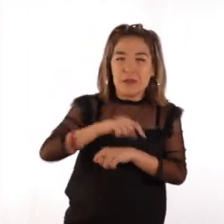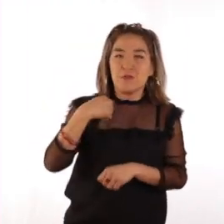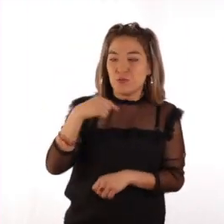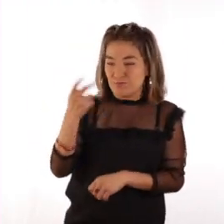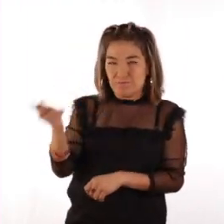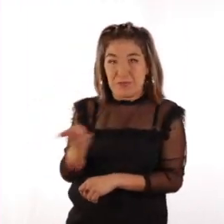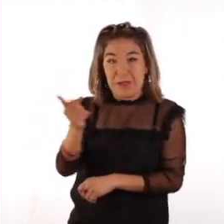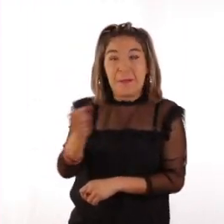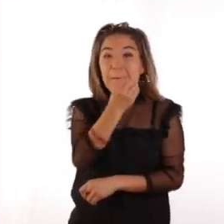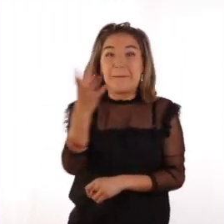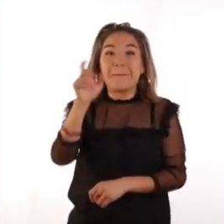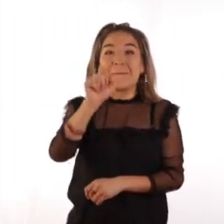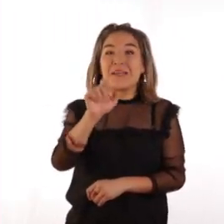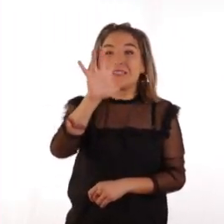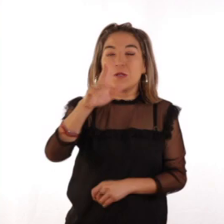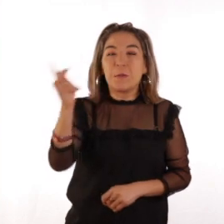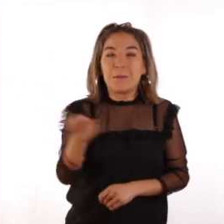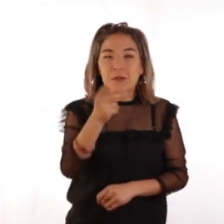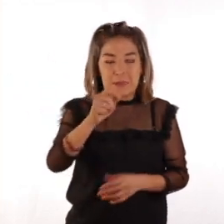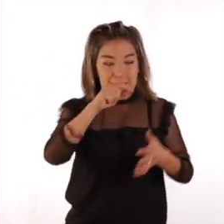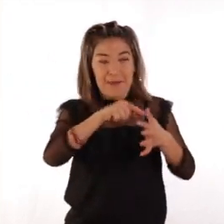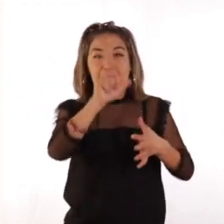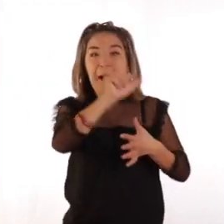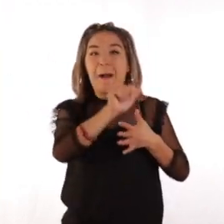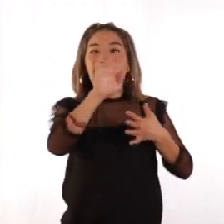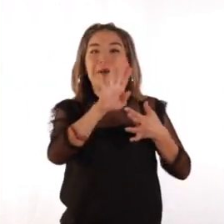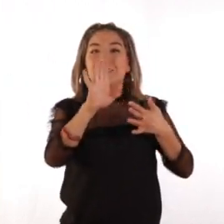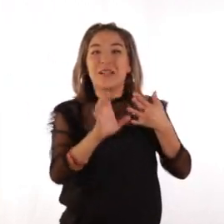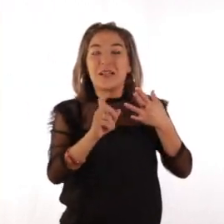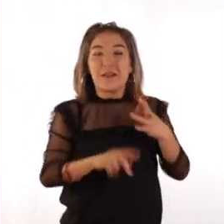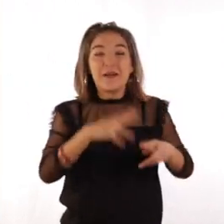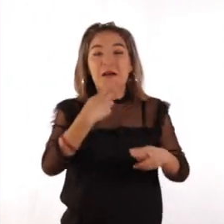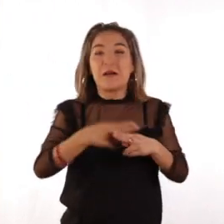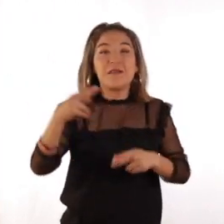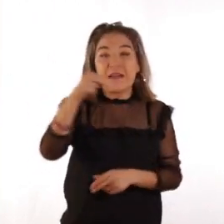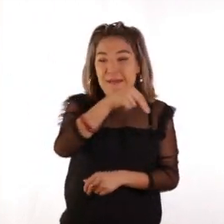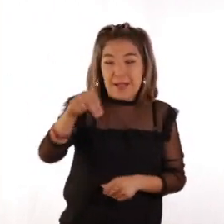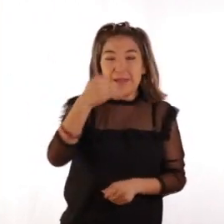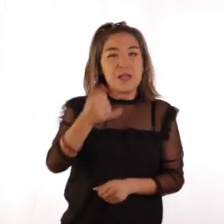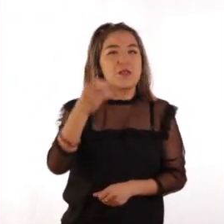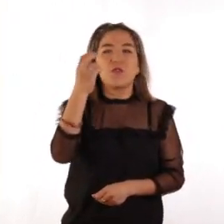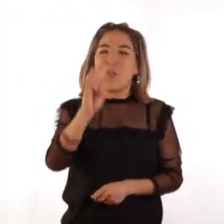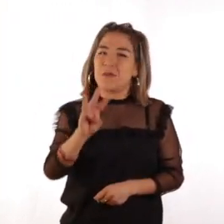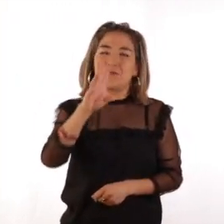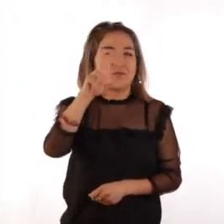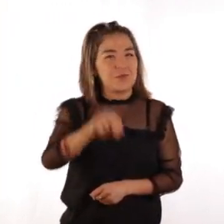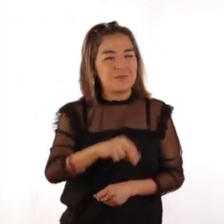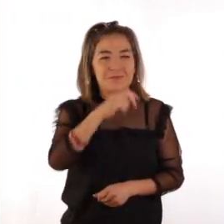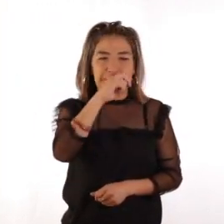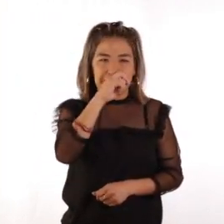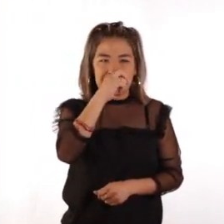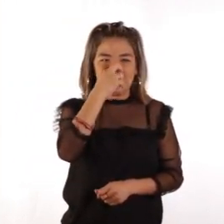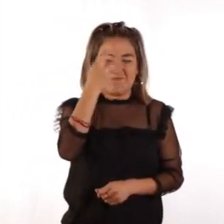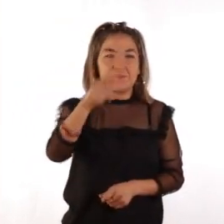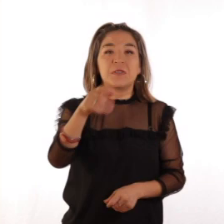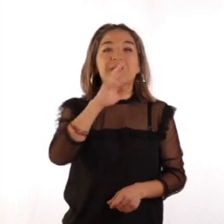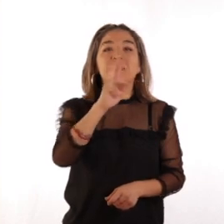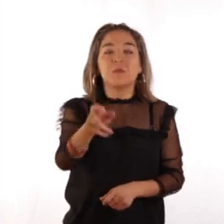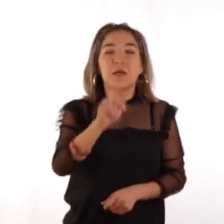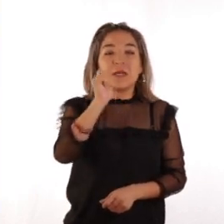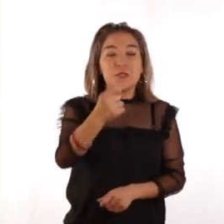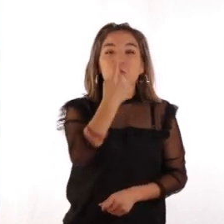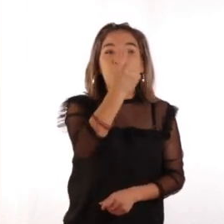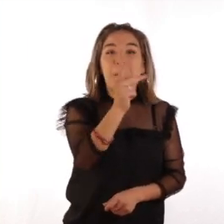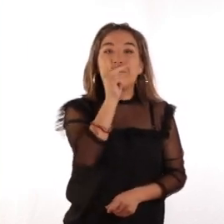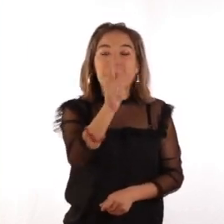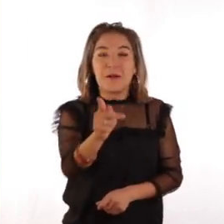haré 25 preguntas, una por cada letra del abecedario. No usaremos la ñ ni la W para hacerlo más fácil. Tus respuestas